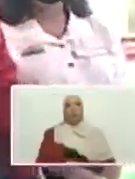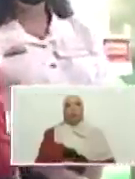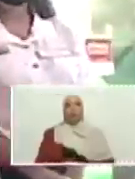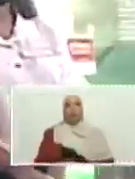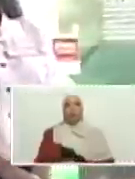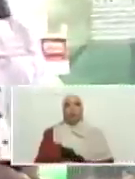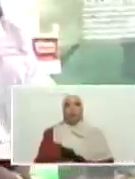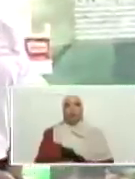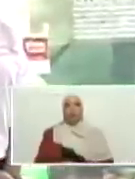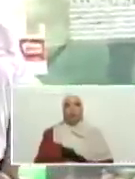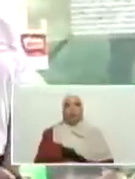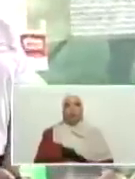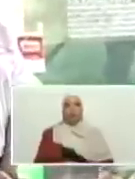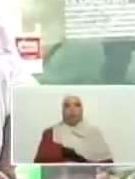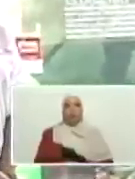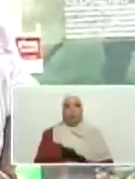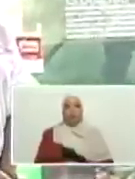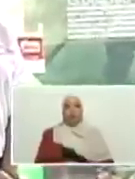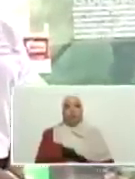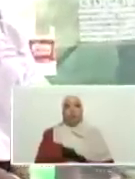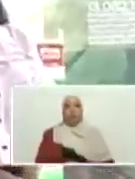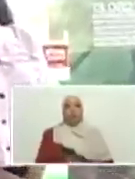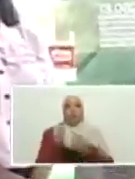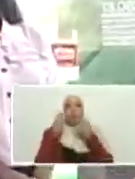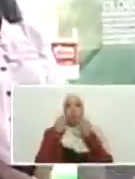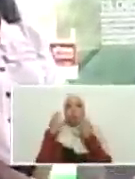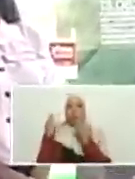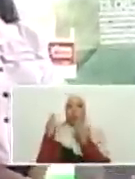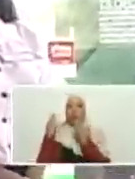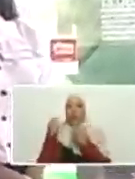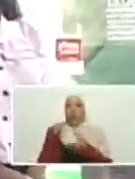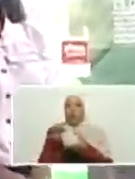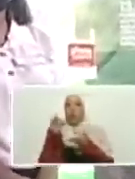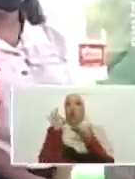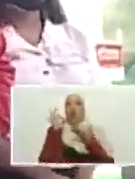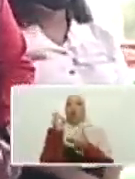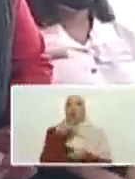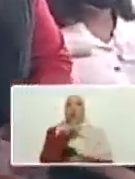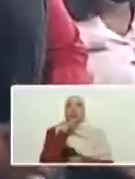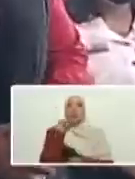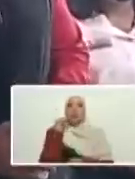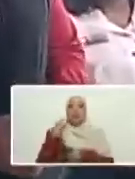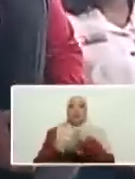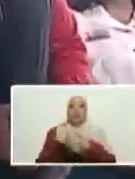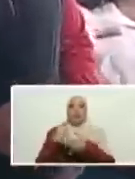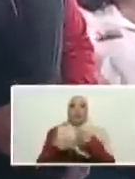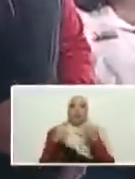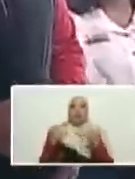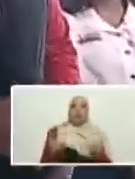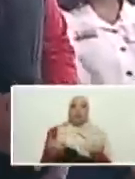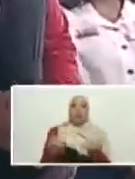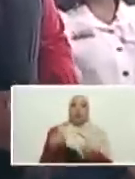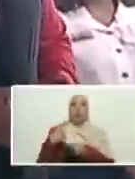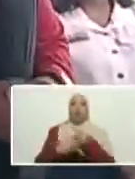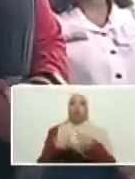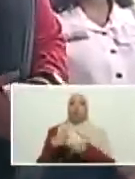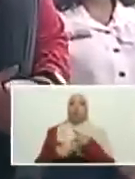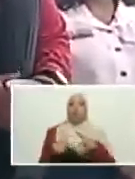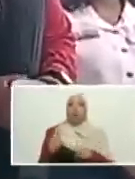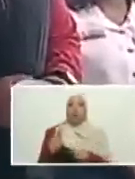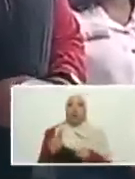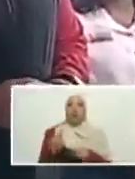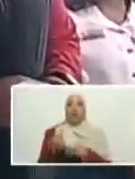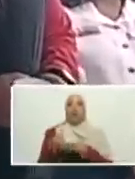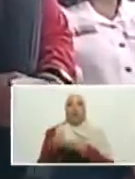Lo respiré, me cayó en el ojo. Caramba. Este es un café. Correcto, estamos en la producción, pues. Producir para